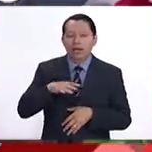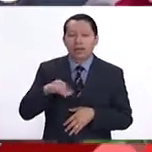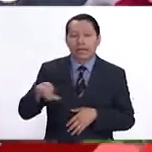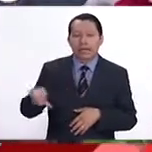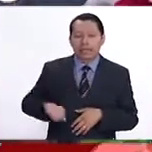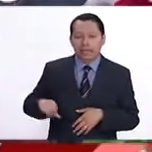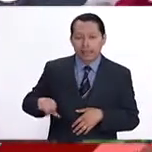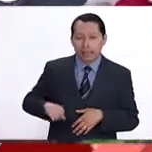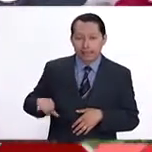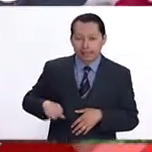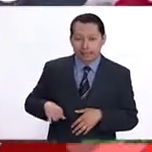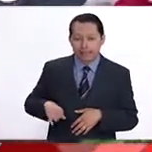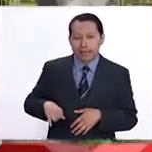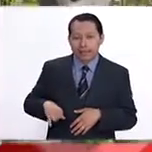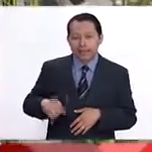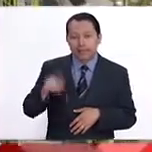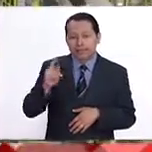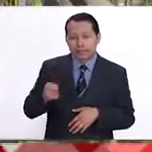que las elecciones